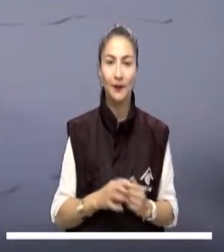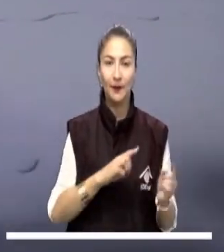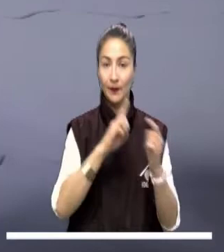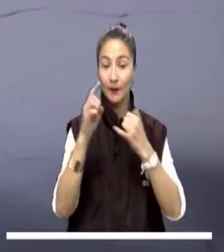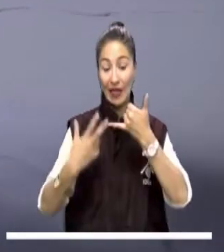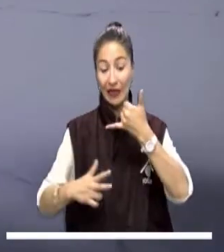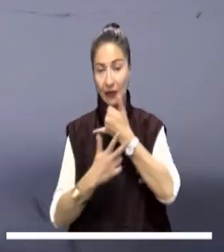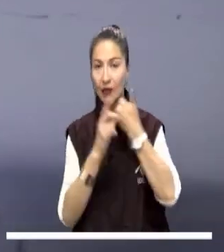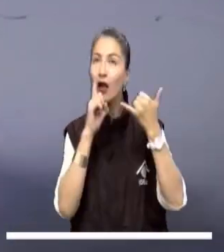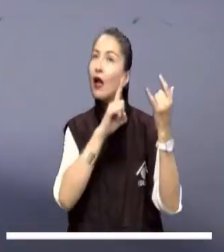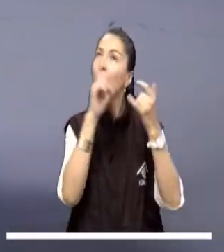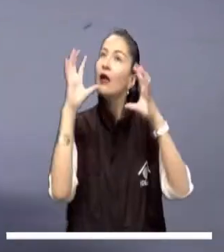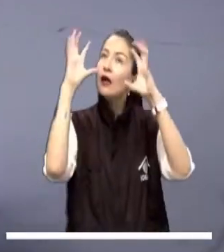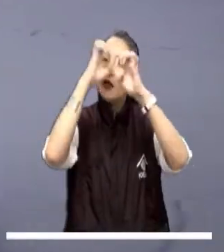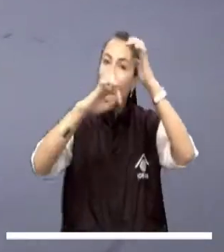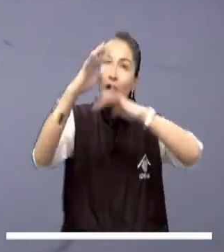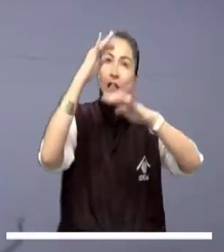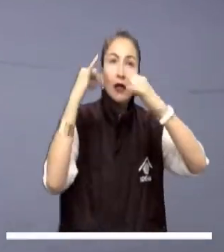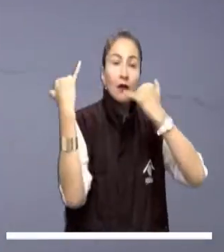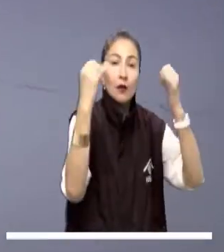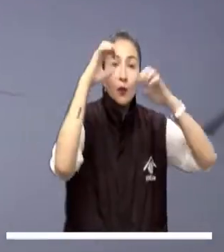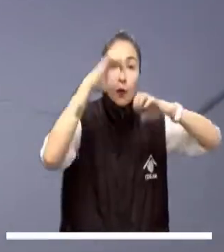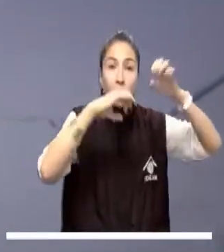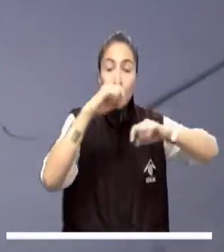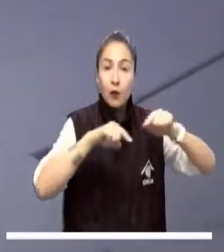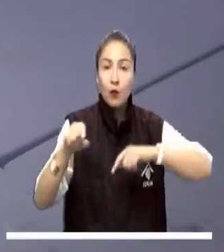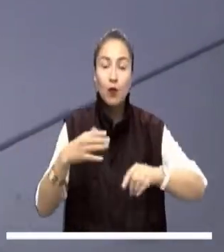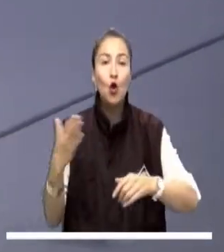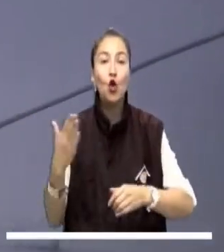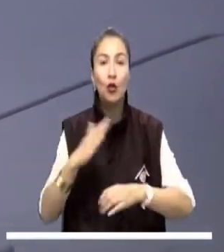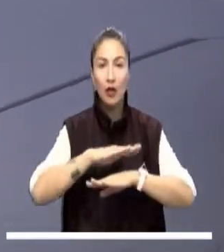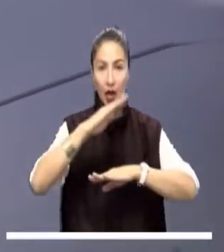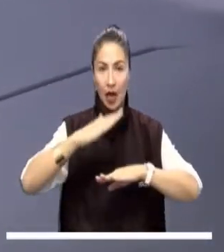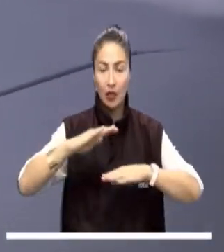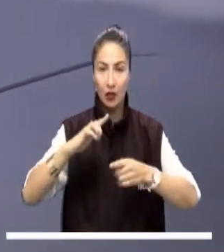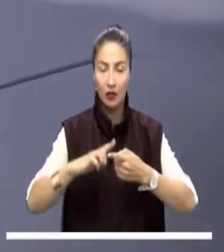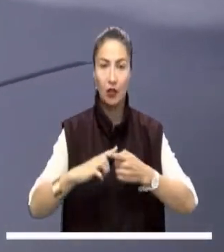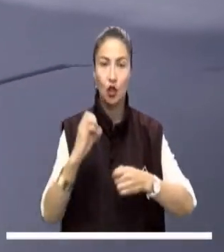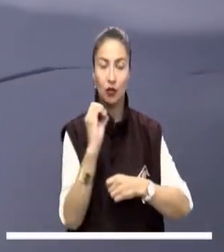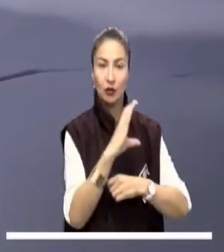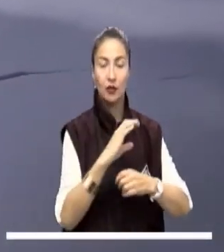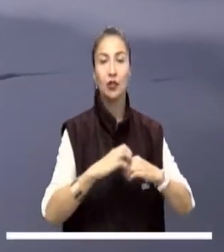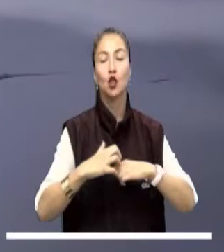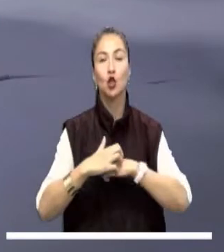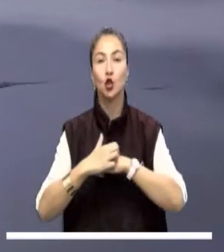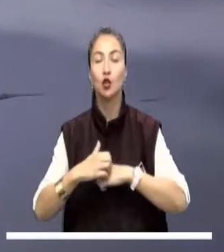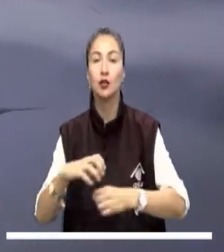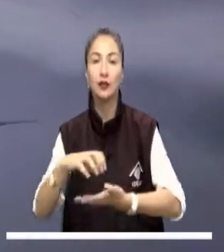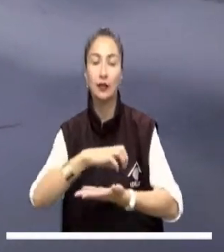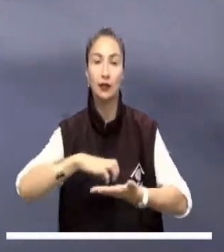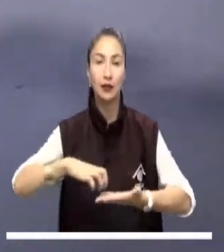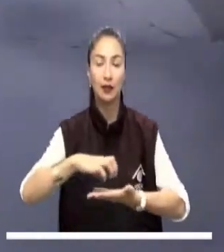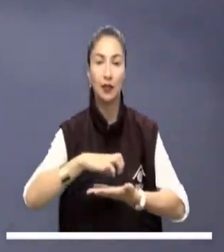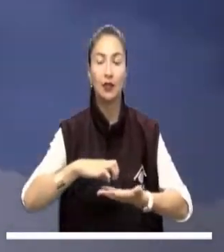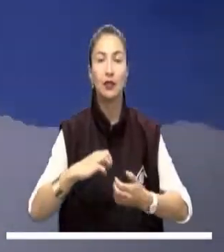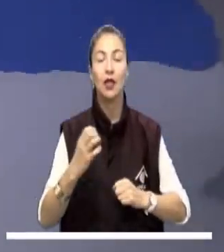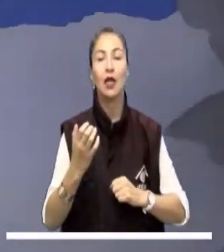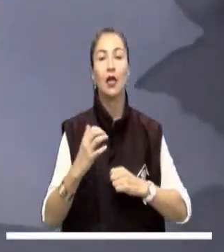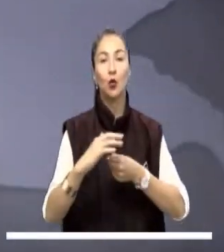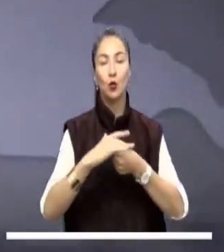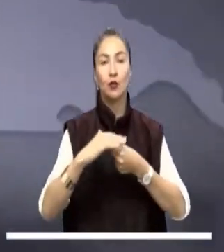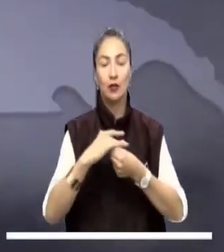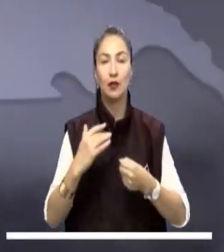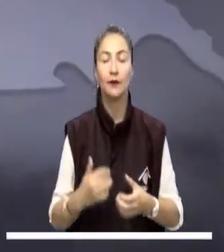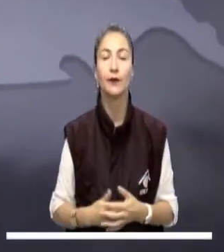Sobre la región andina se espera nubosidad variada y precipitaciones en el occidente de Antioquia, norte del Tolima, Santander y oriente de